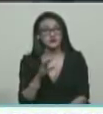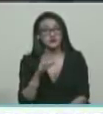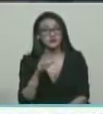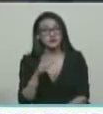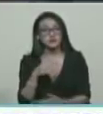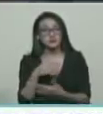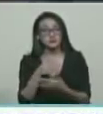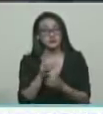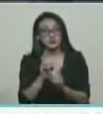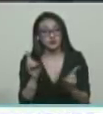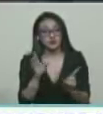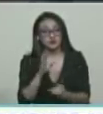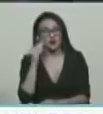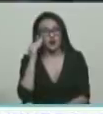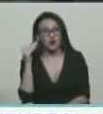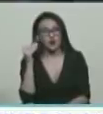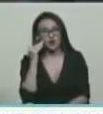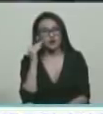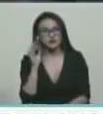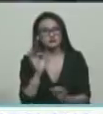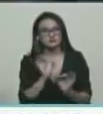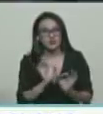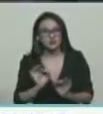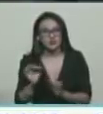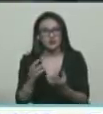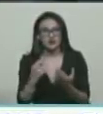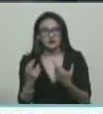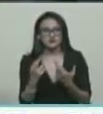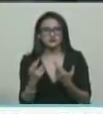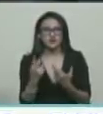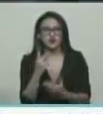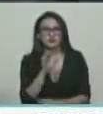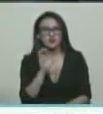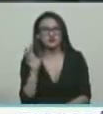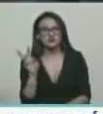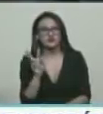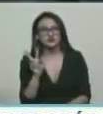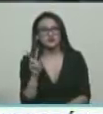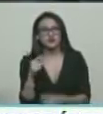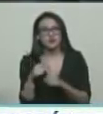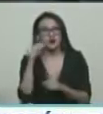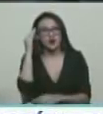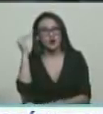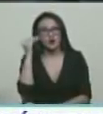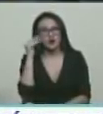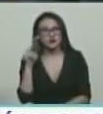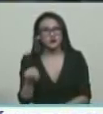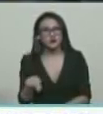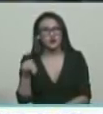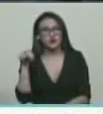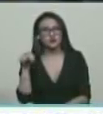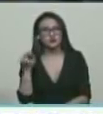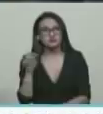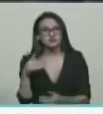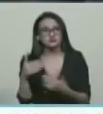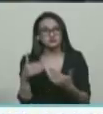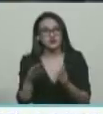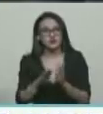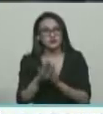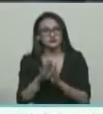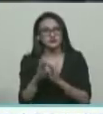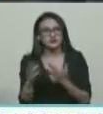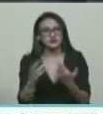Popular Democrática de Corea, afianzando las relaciones bilaterales en Venezuela-Corea del Norte para avanzar a